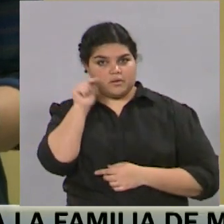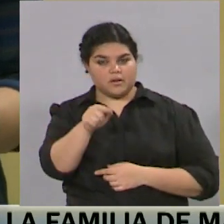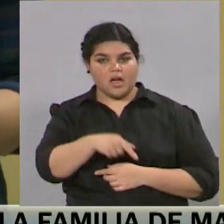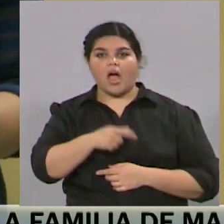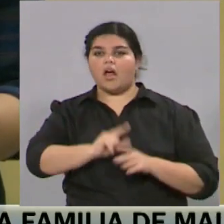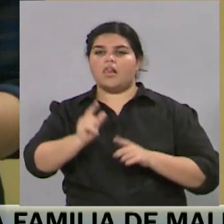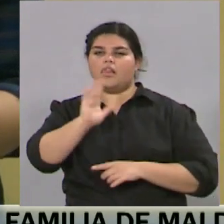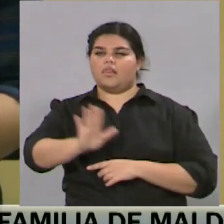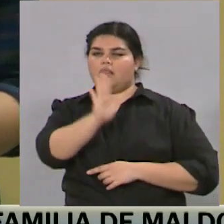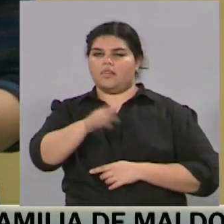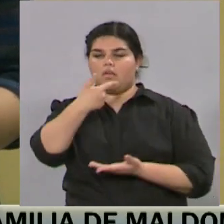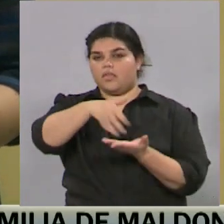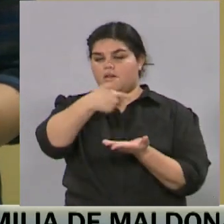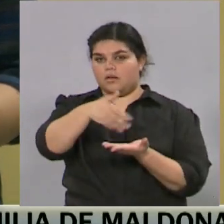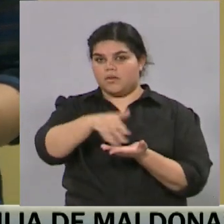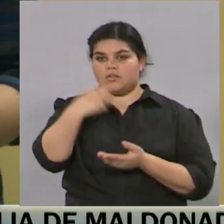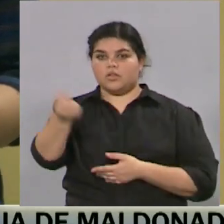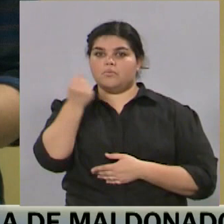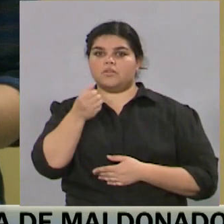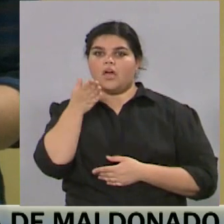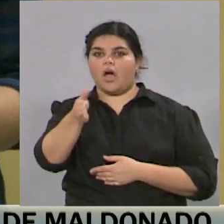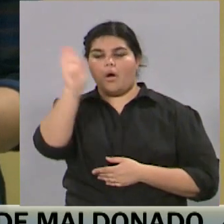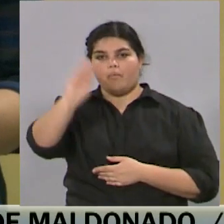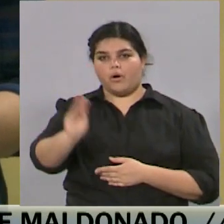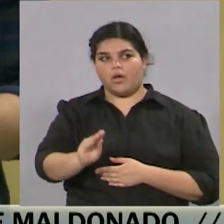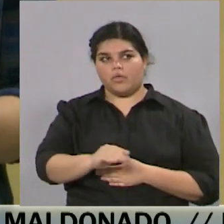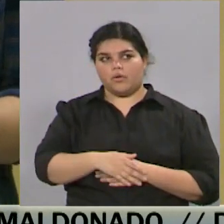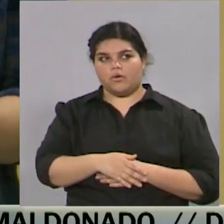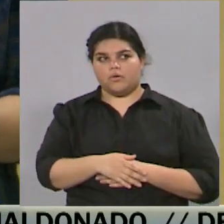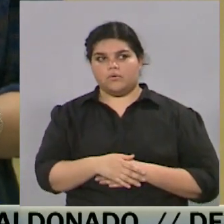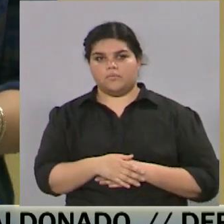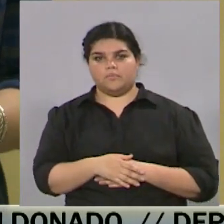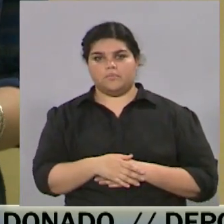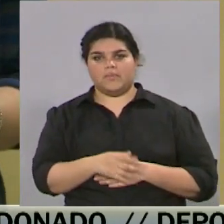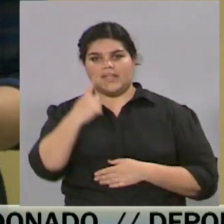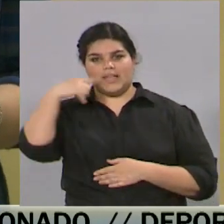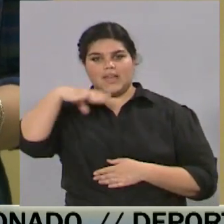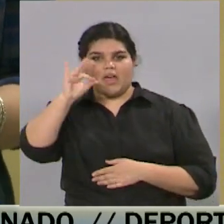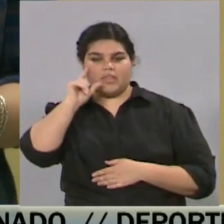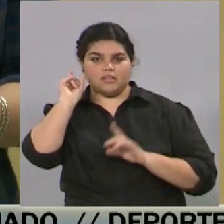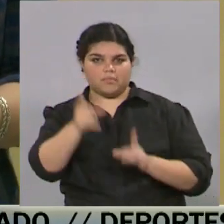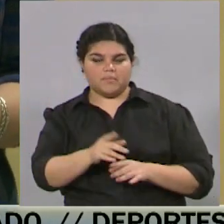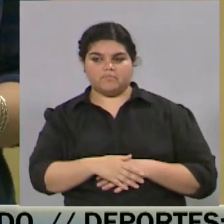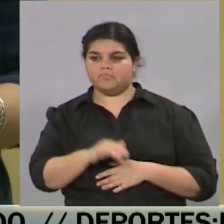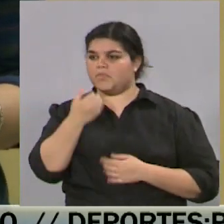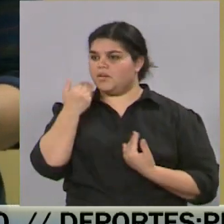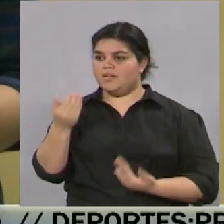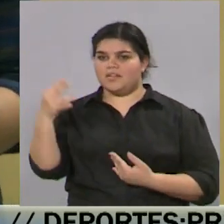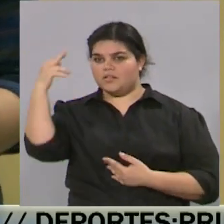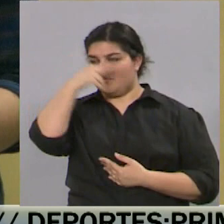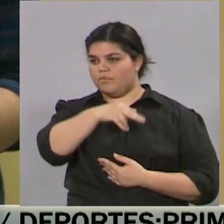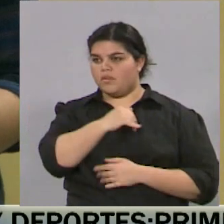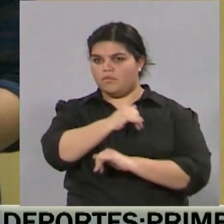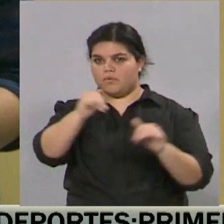acoso laboral o discriminación, que recurras a un abogado o al INADI también. Exacto. Muy bien, muchas gracias, Sofi, por la información. Acuérdate que